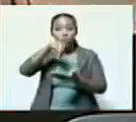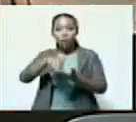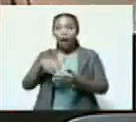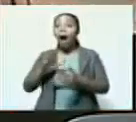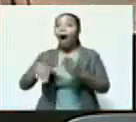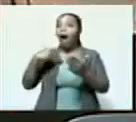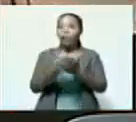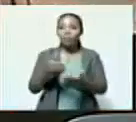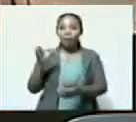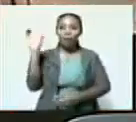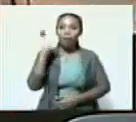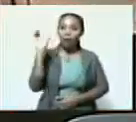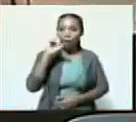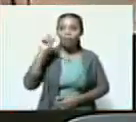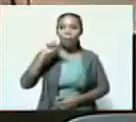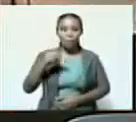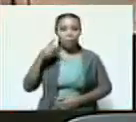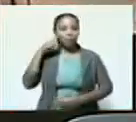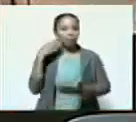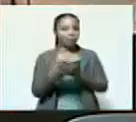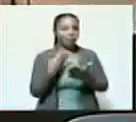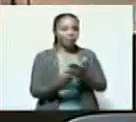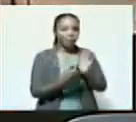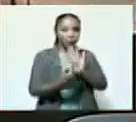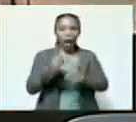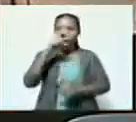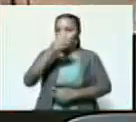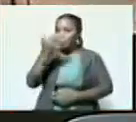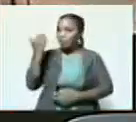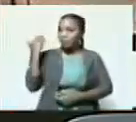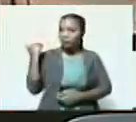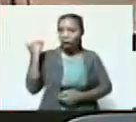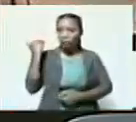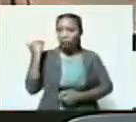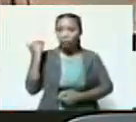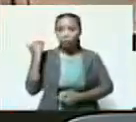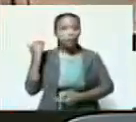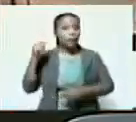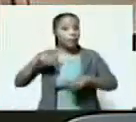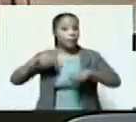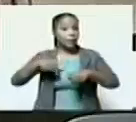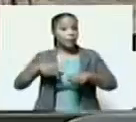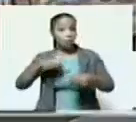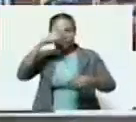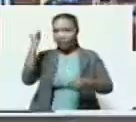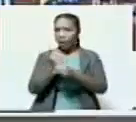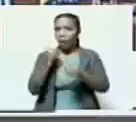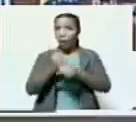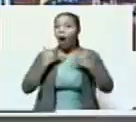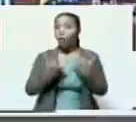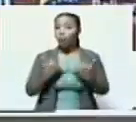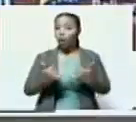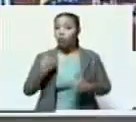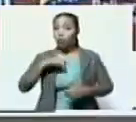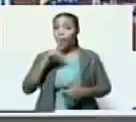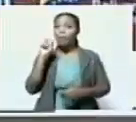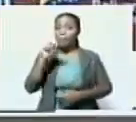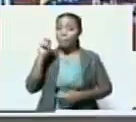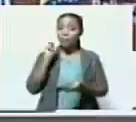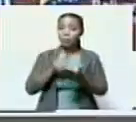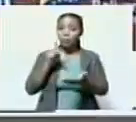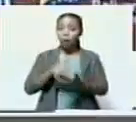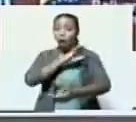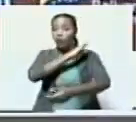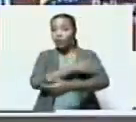la capital, como lo hemos visto el año pasado y en estas operaciones recientes, donde también ha participado la Fuerza